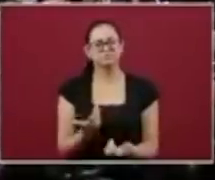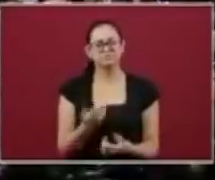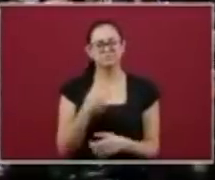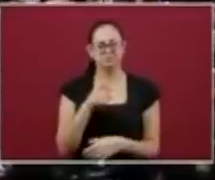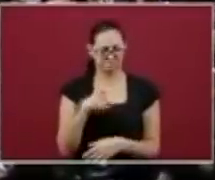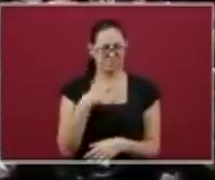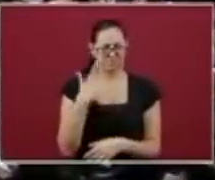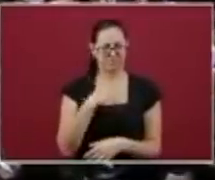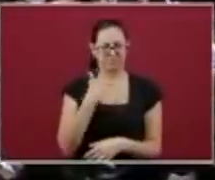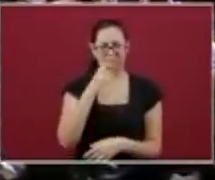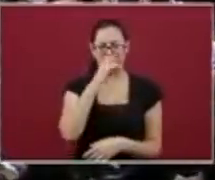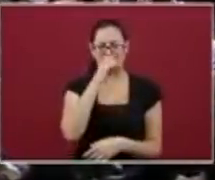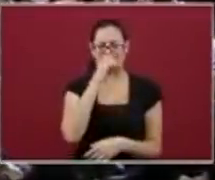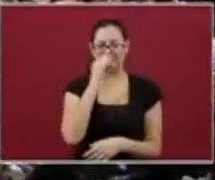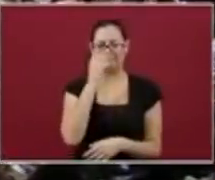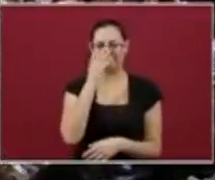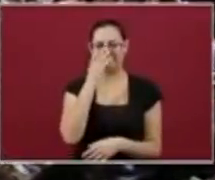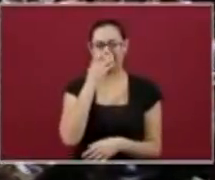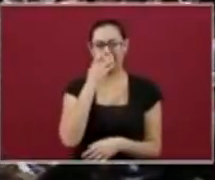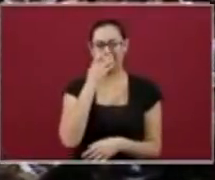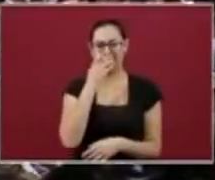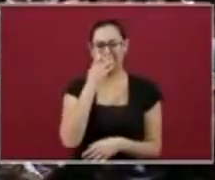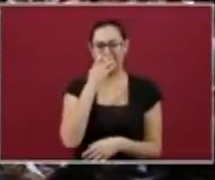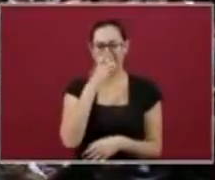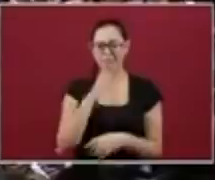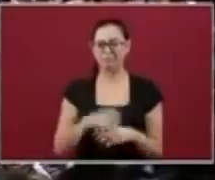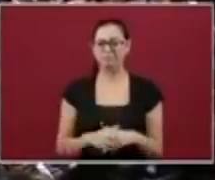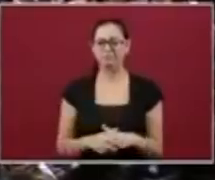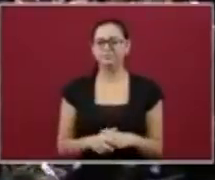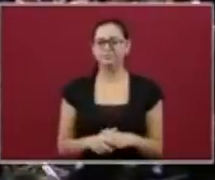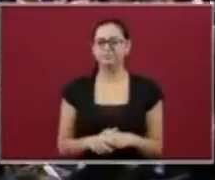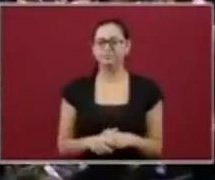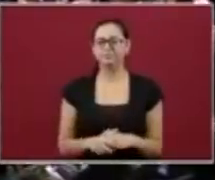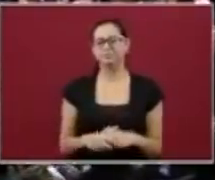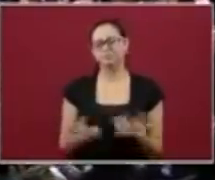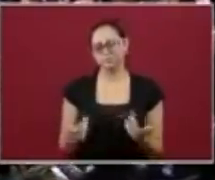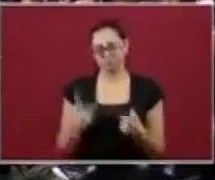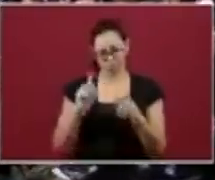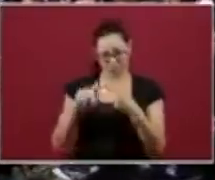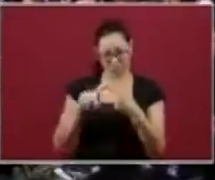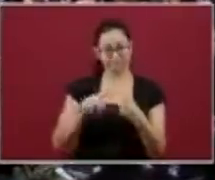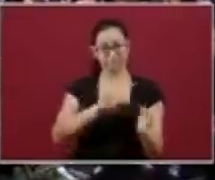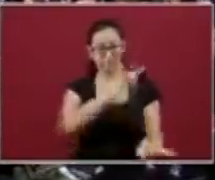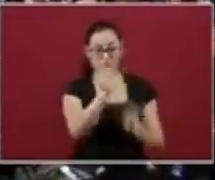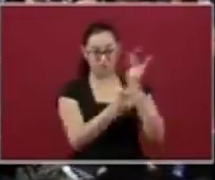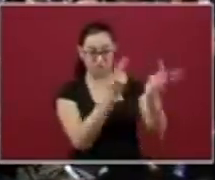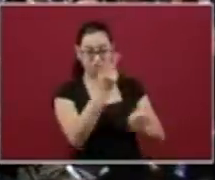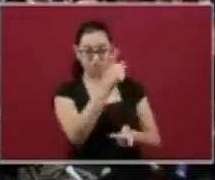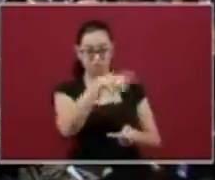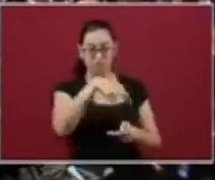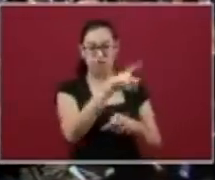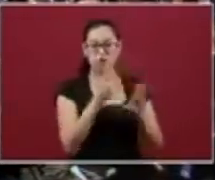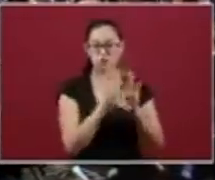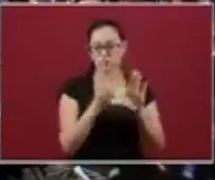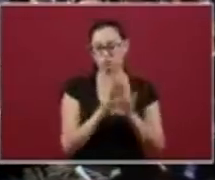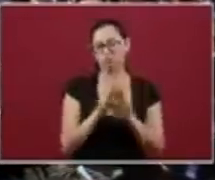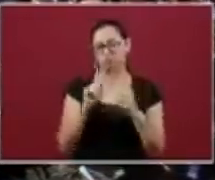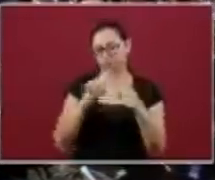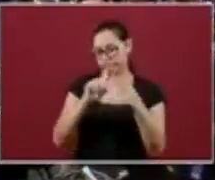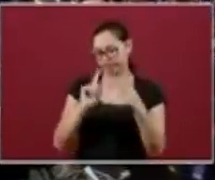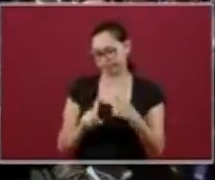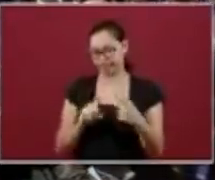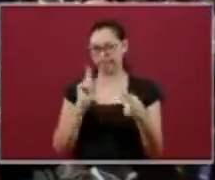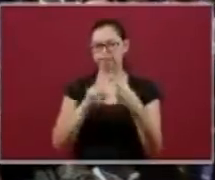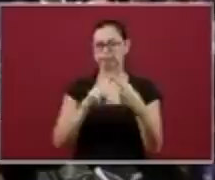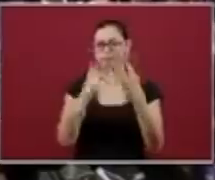Unidos. Yo diría que, mira, la consulta la vamos a hacer por dos vías. Una, todos los consulados. Vamos